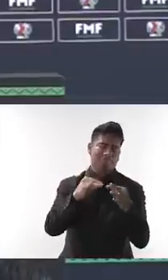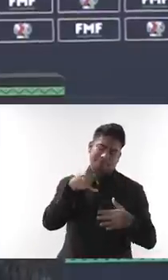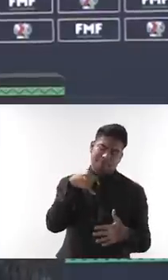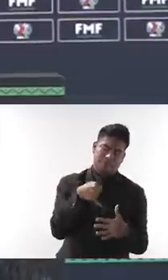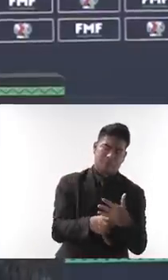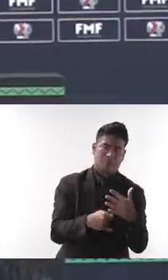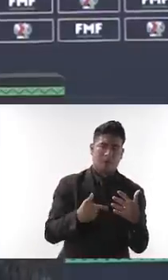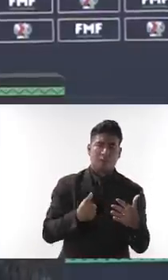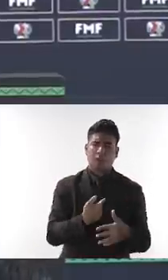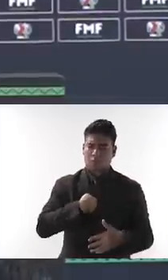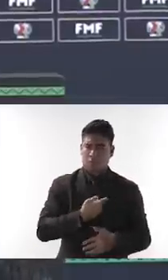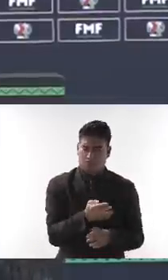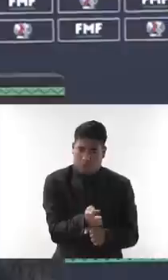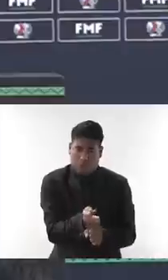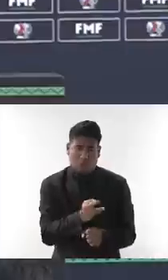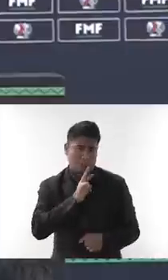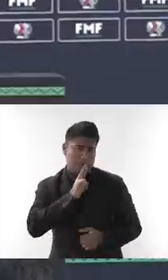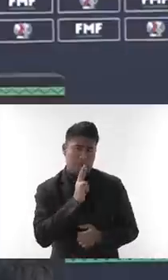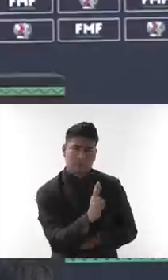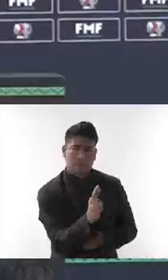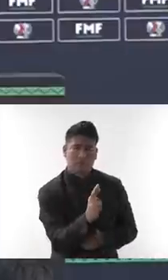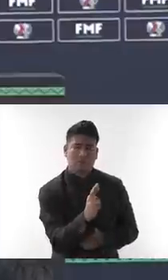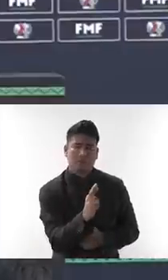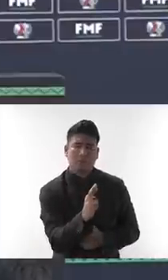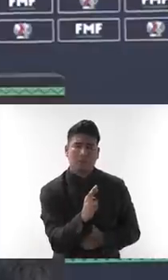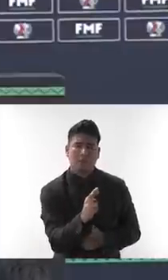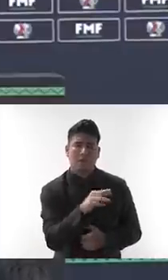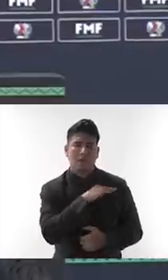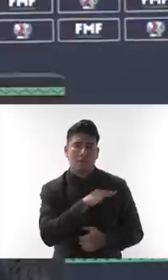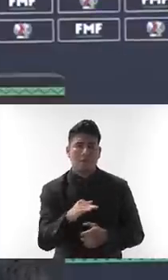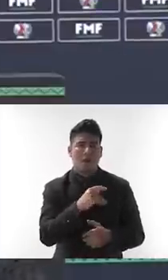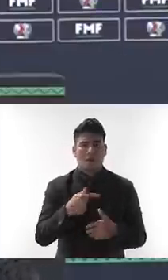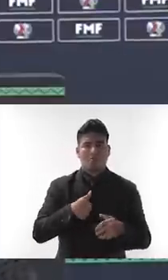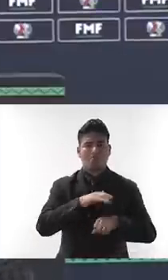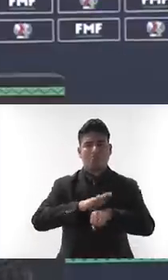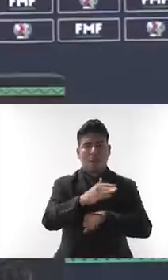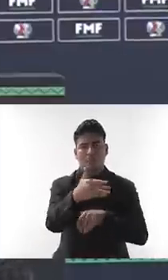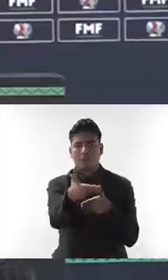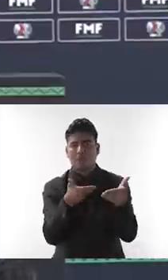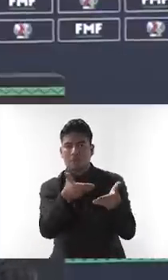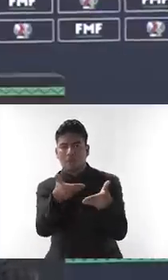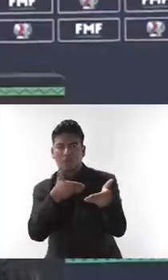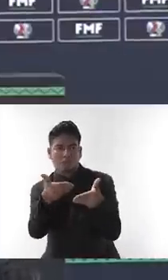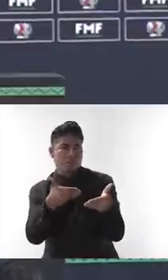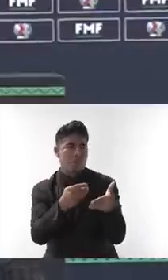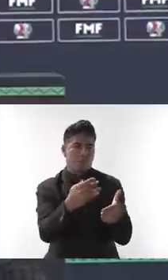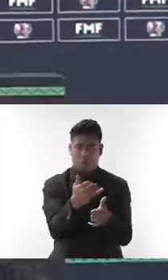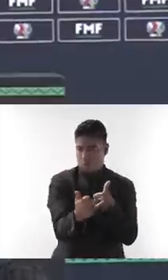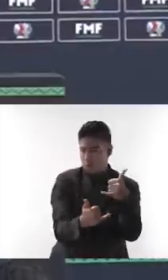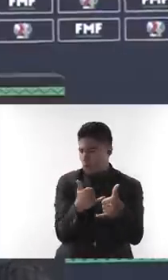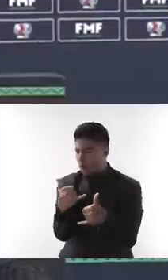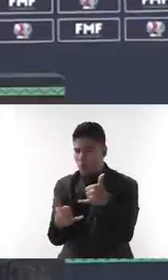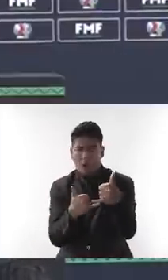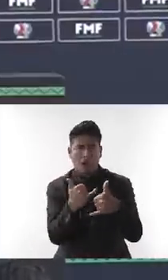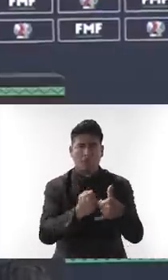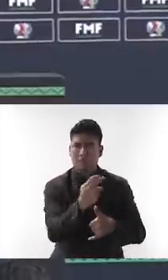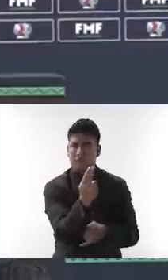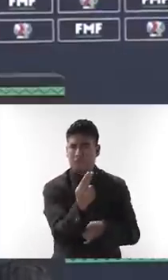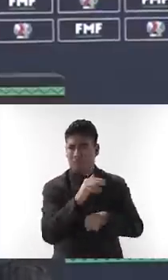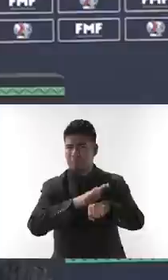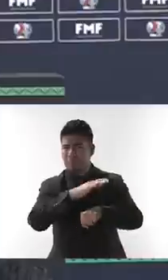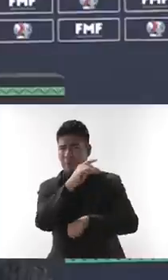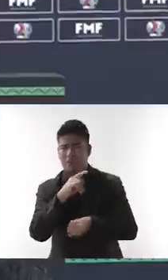es responderte en base a esta retroalimentación que tuvimos de los jugadores y del